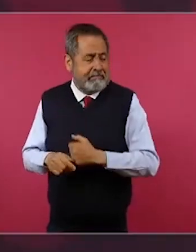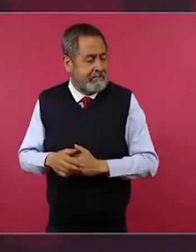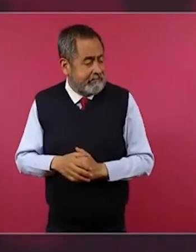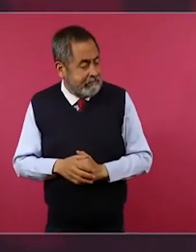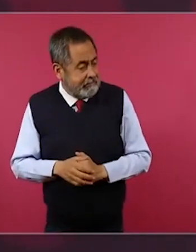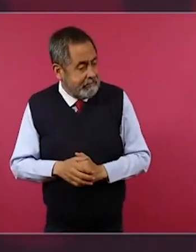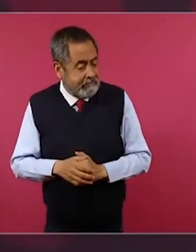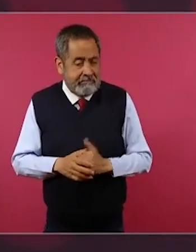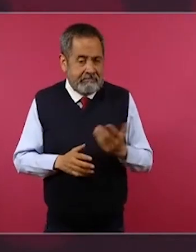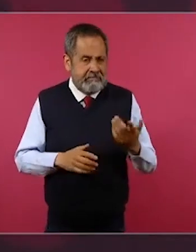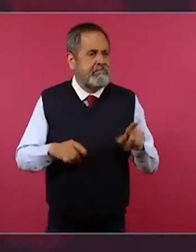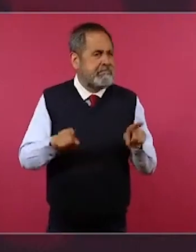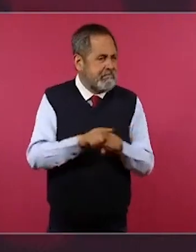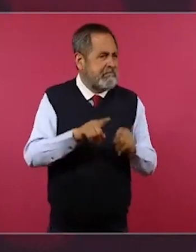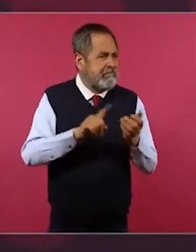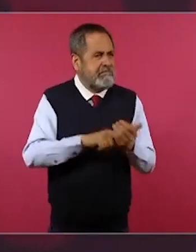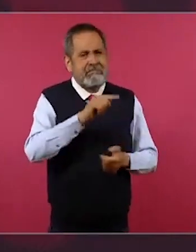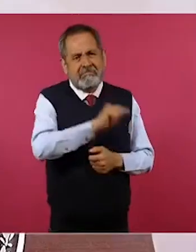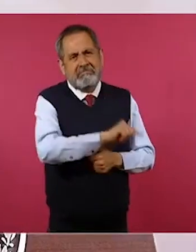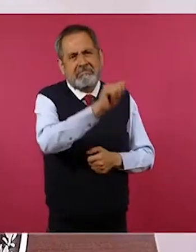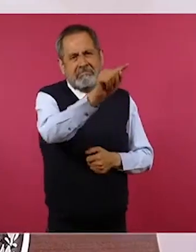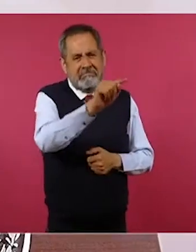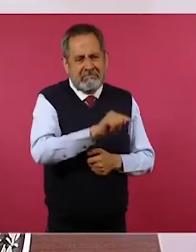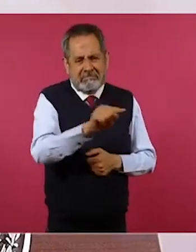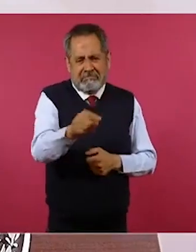y así hay otros casos,